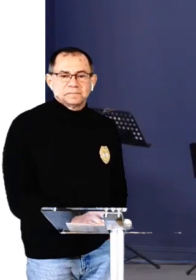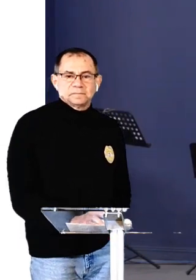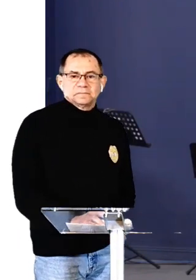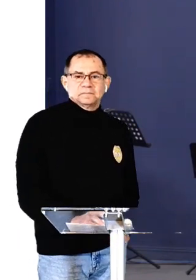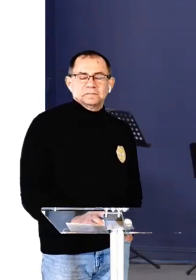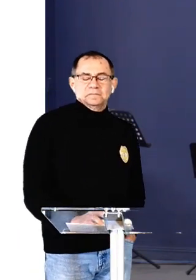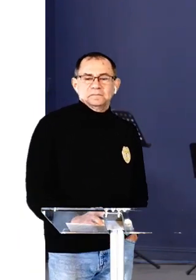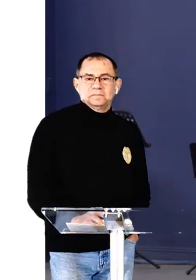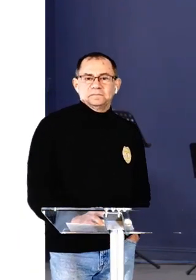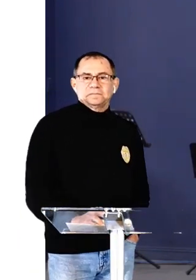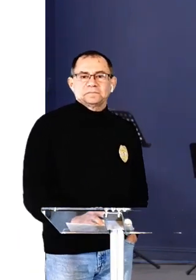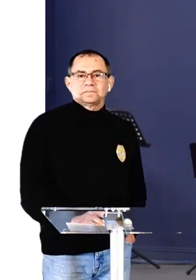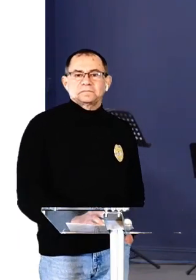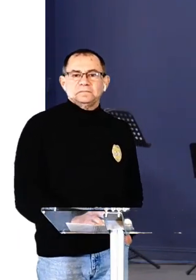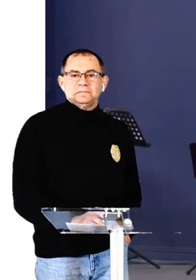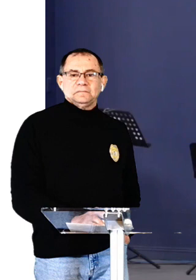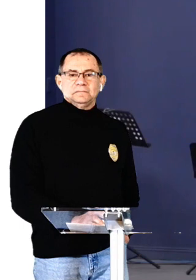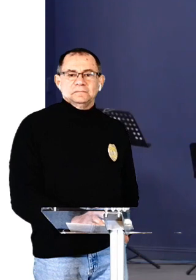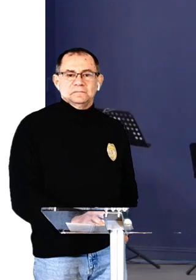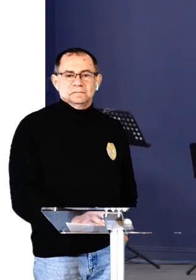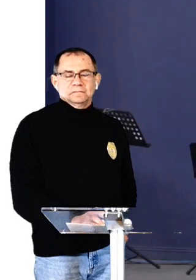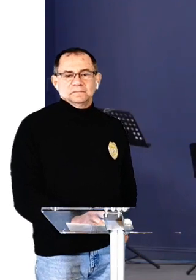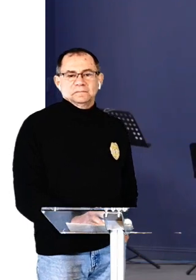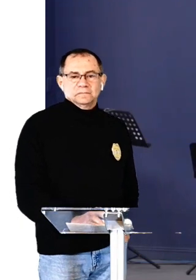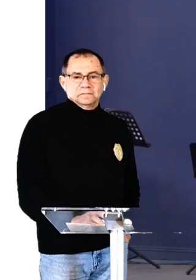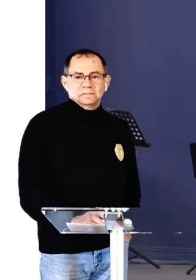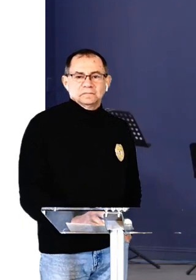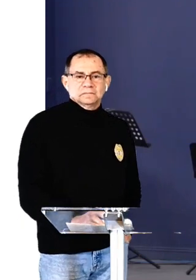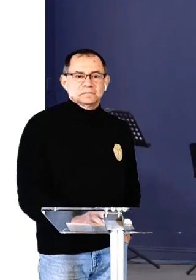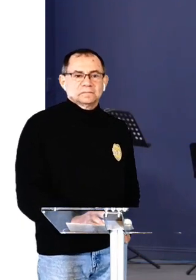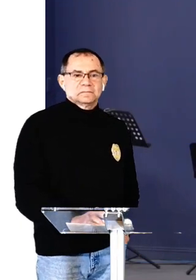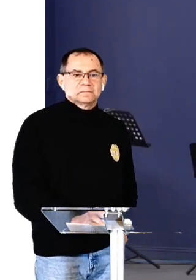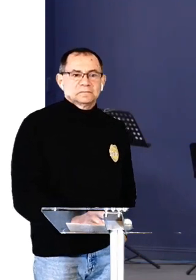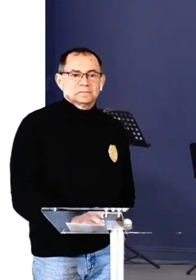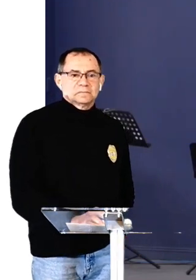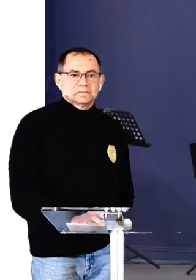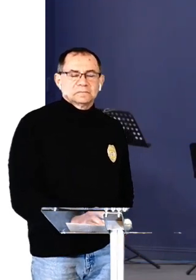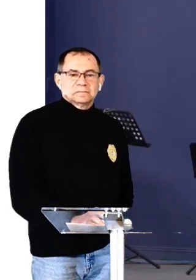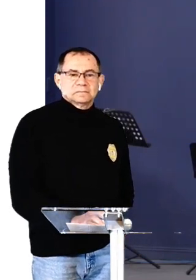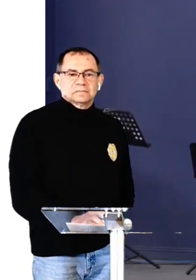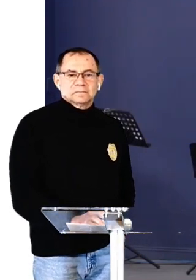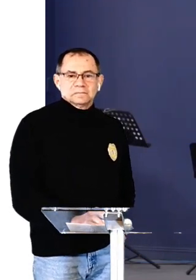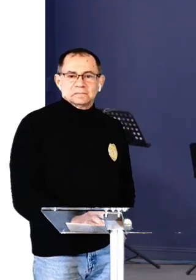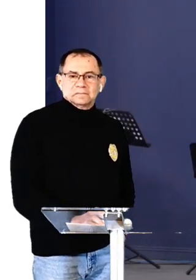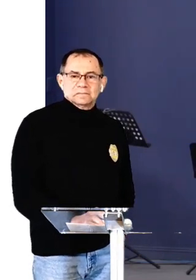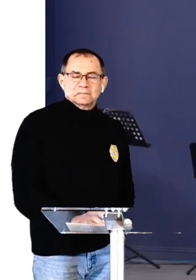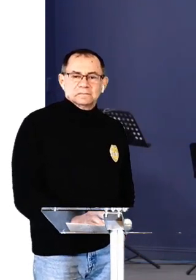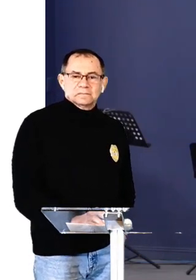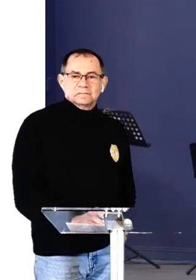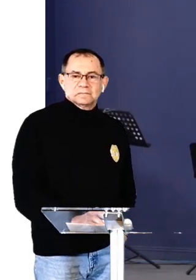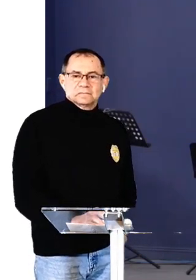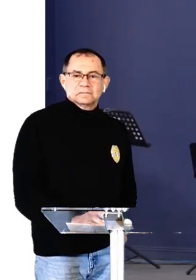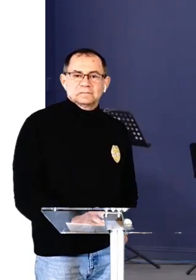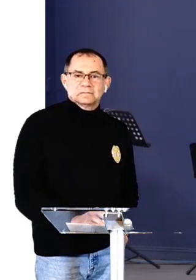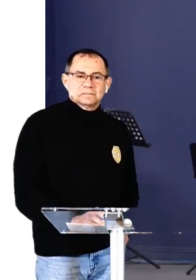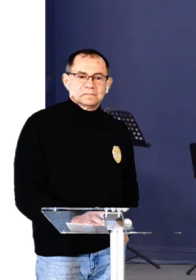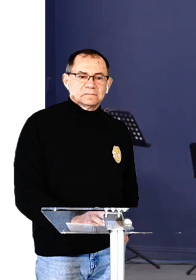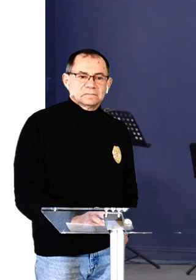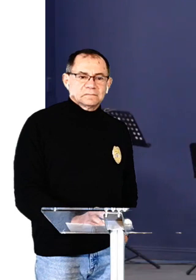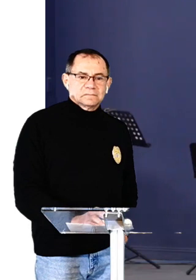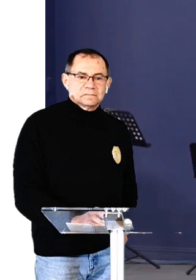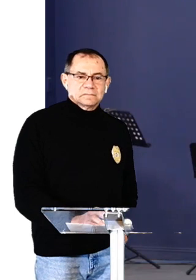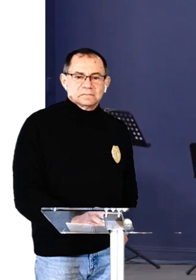están la cual estamos abriendo para que el adversario, el diablo que anda como león rugiente, pueda llegar